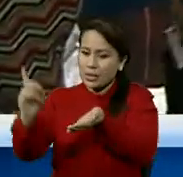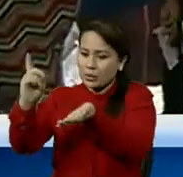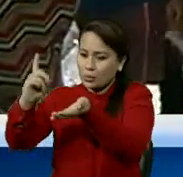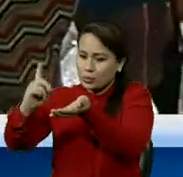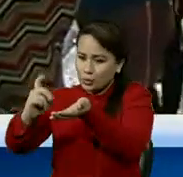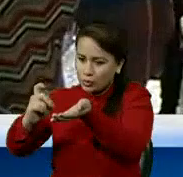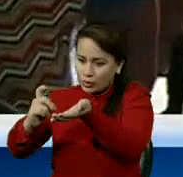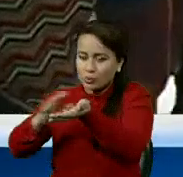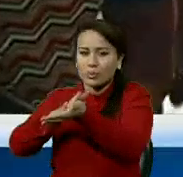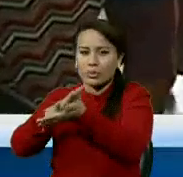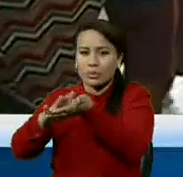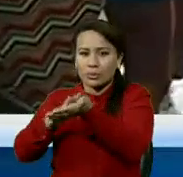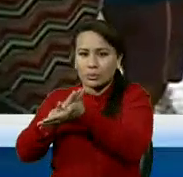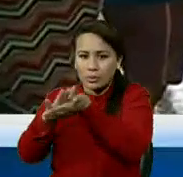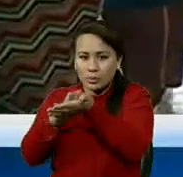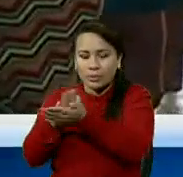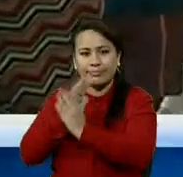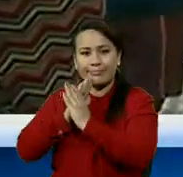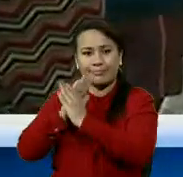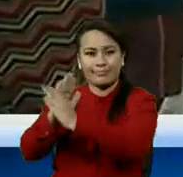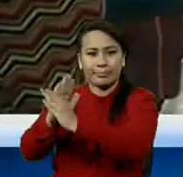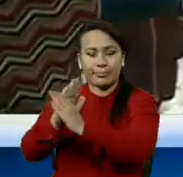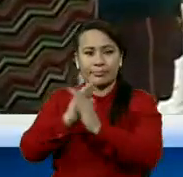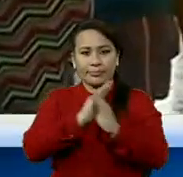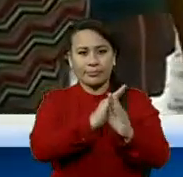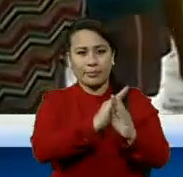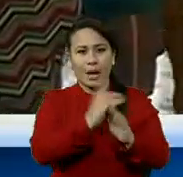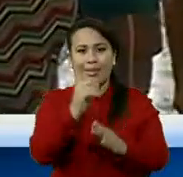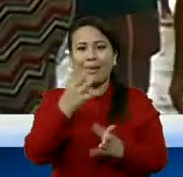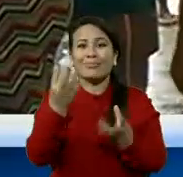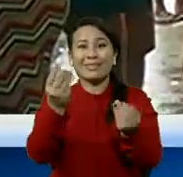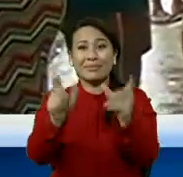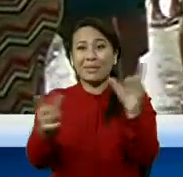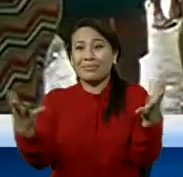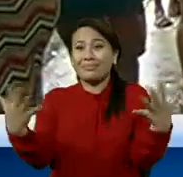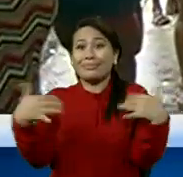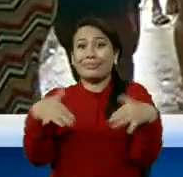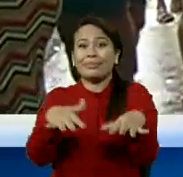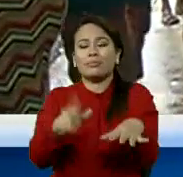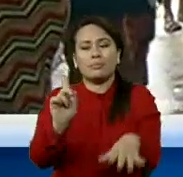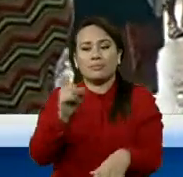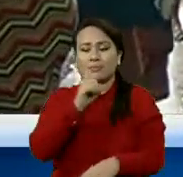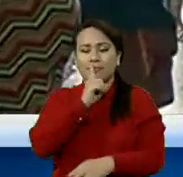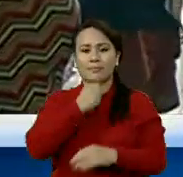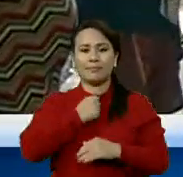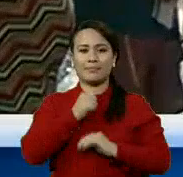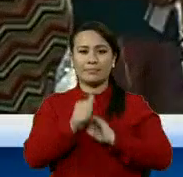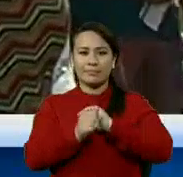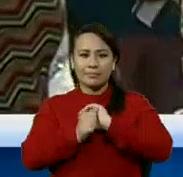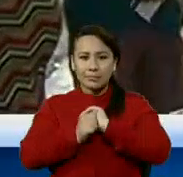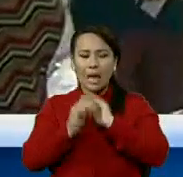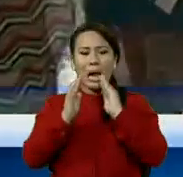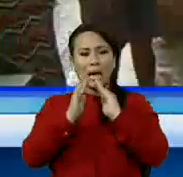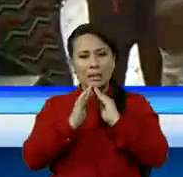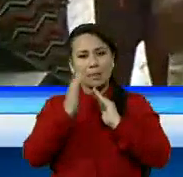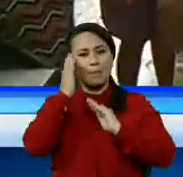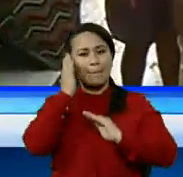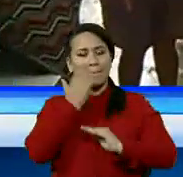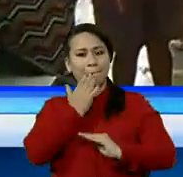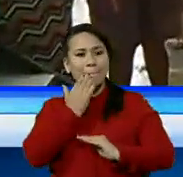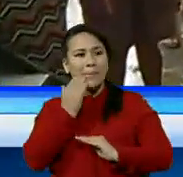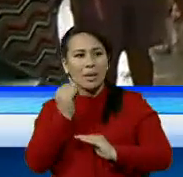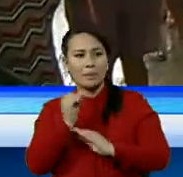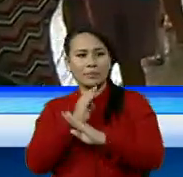y evitar en las posibilidades acudir a lugares de concurrencia masiva. Querido Hugo, Roselena y amigos televidentes, buenos días. Yo,